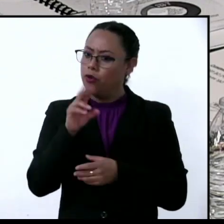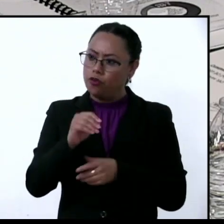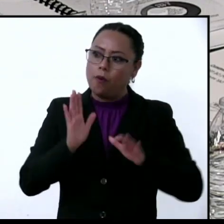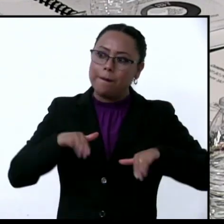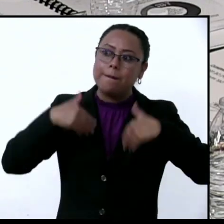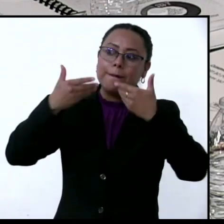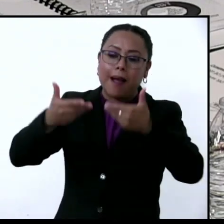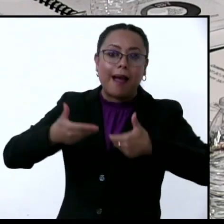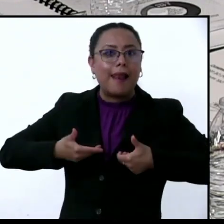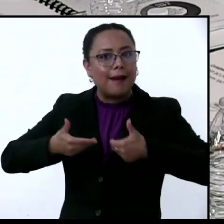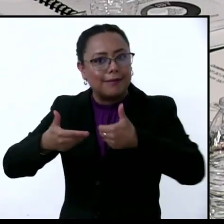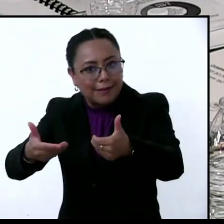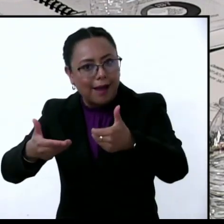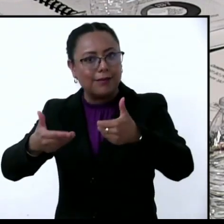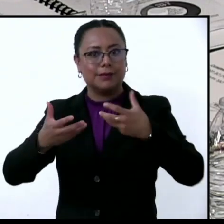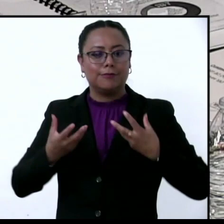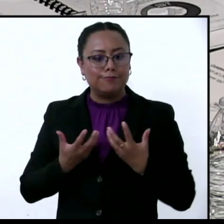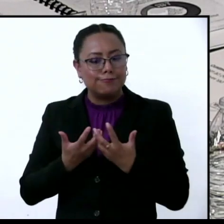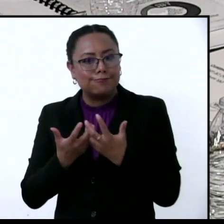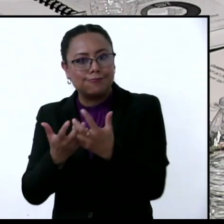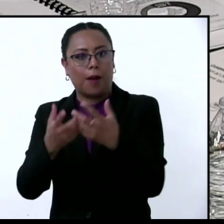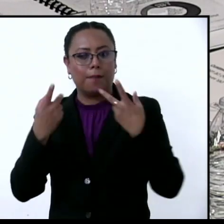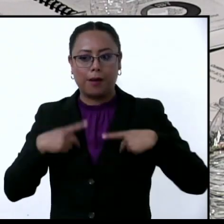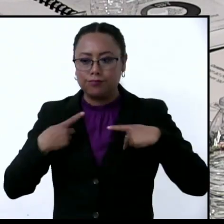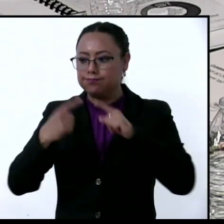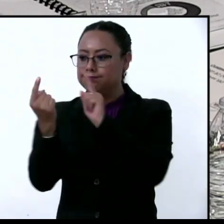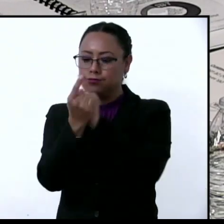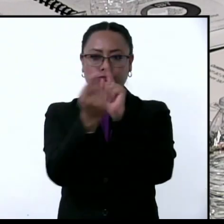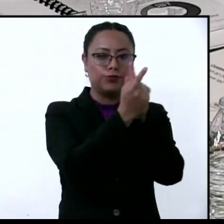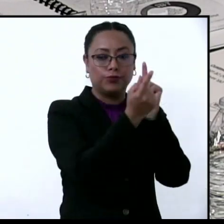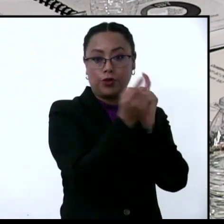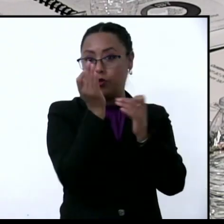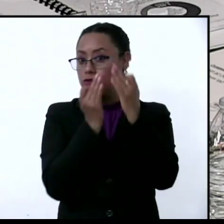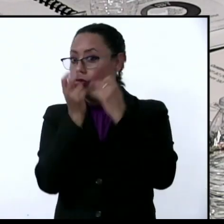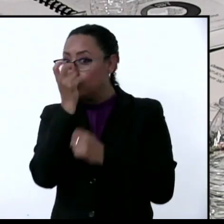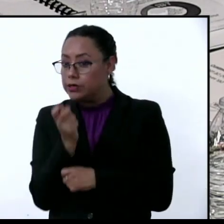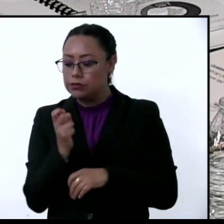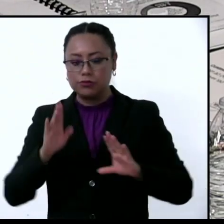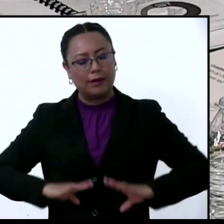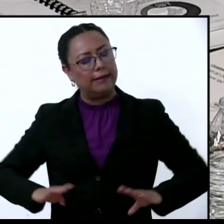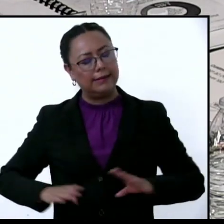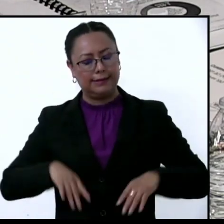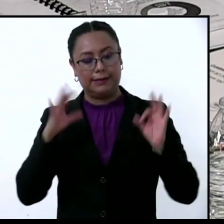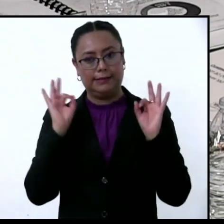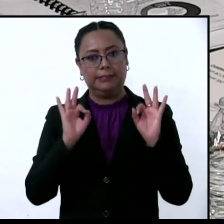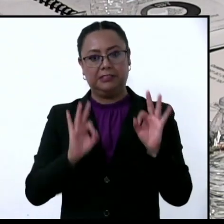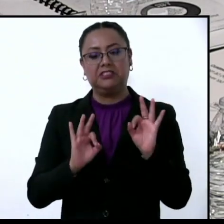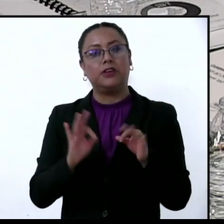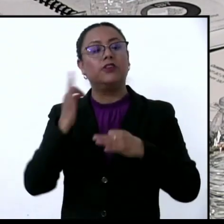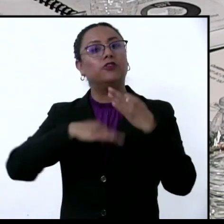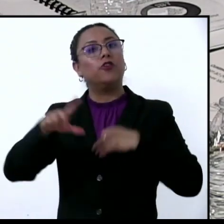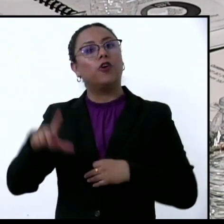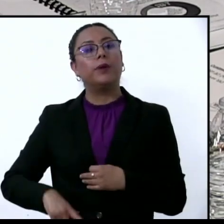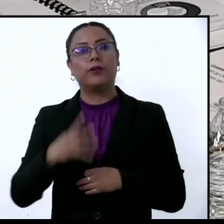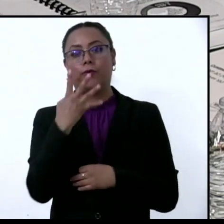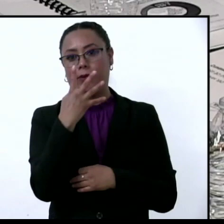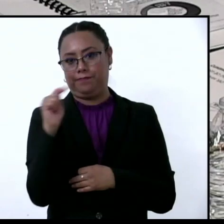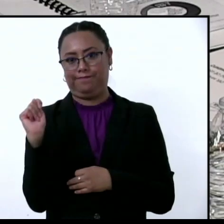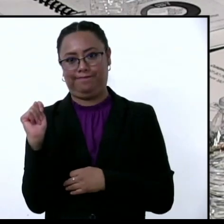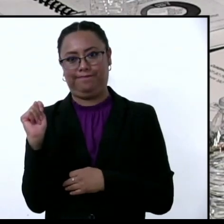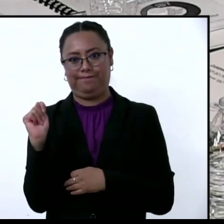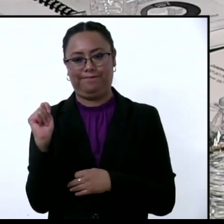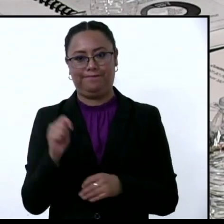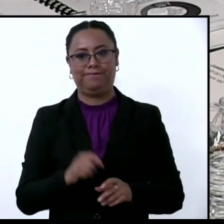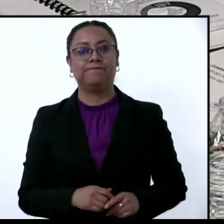más importante y es lo que tendría que caracterizar los resultados de todo gobierno de la Cuarta Transformación.